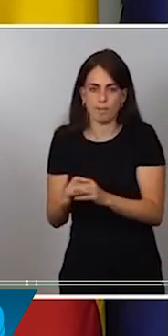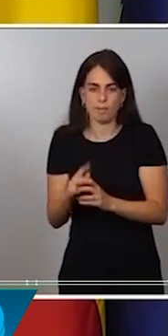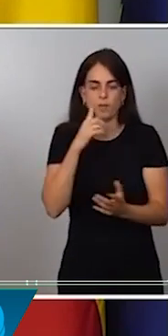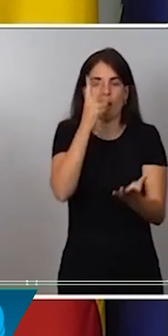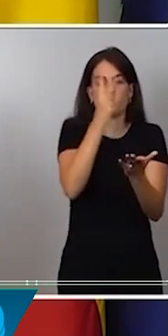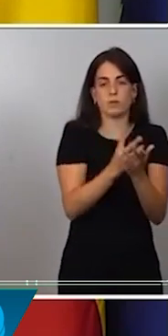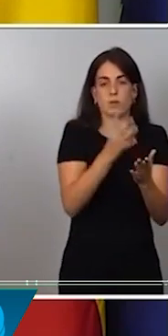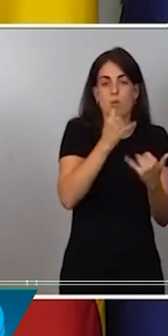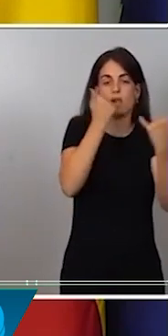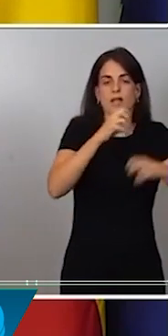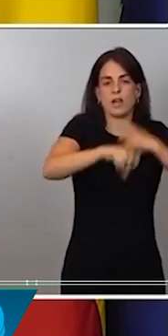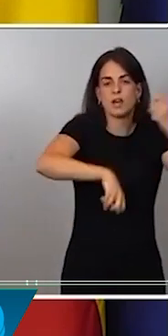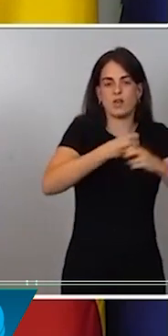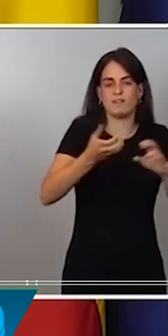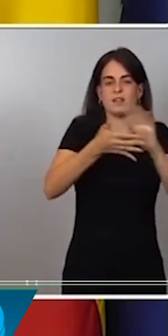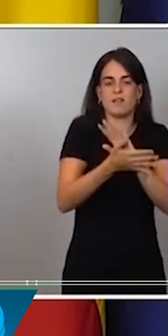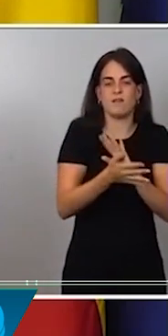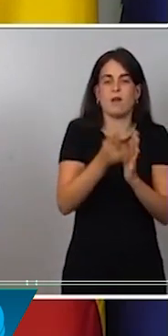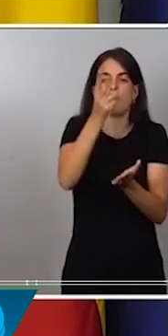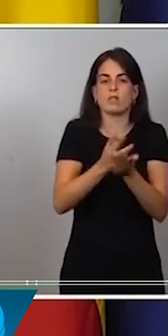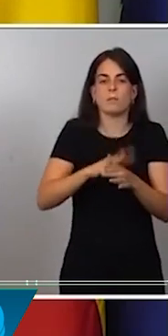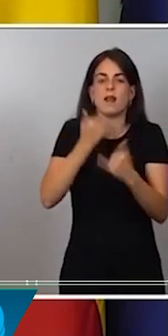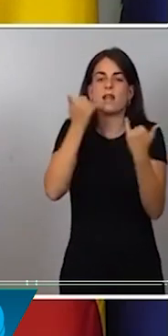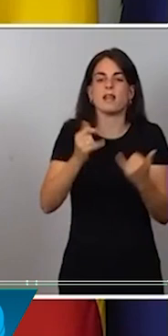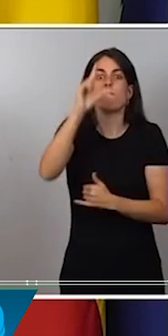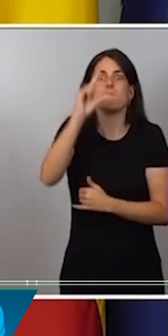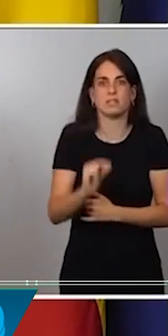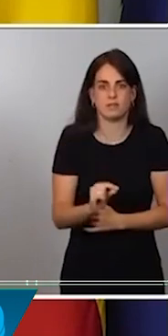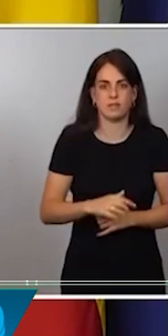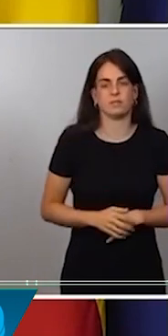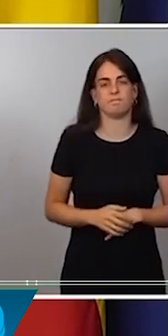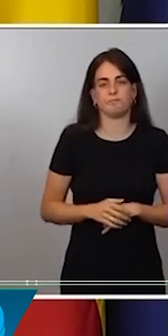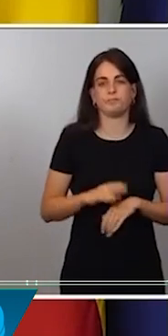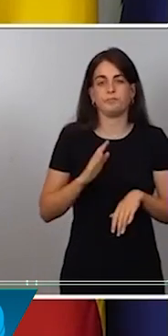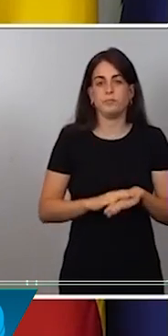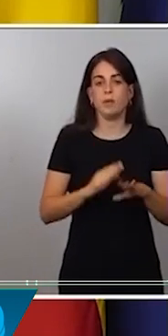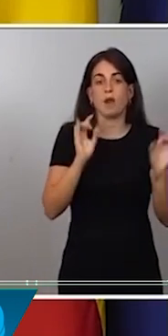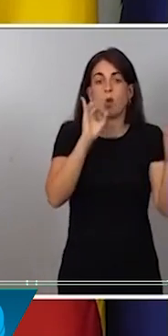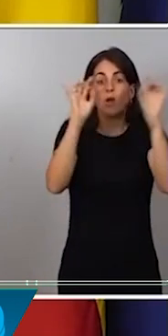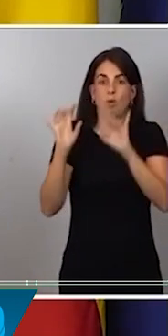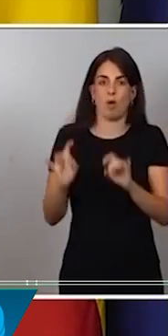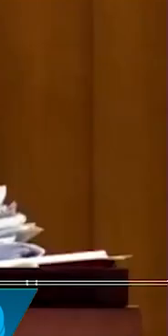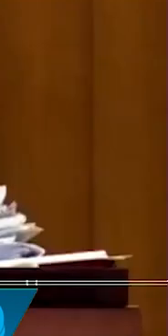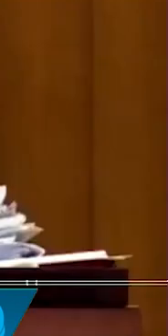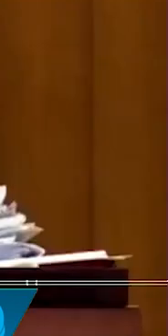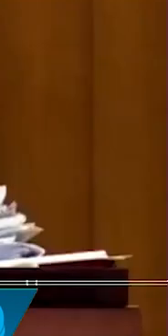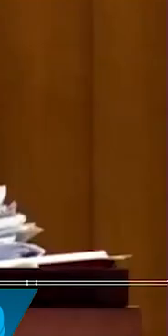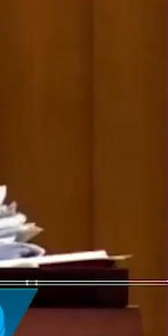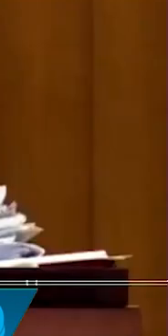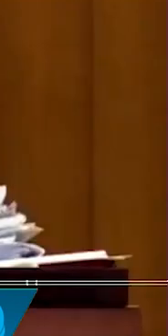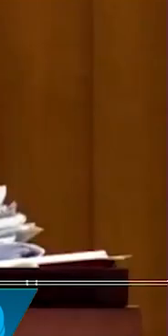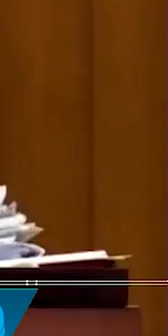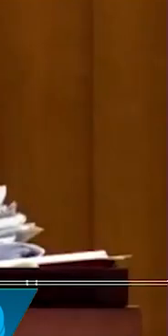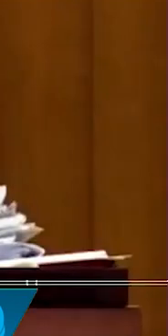por inmigrantes ilegales, acabar sobre todo con la propiedad privada y sobre todo con las libertades, con las